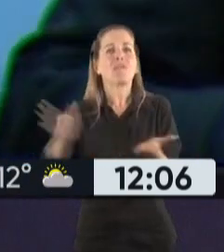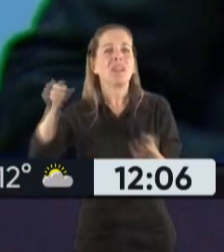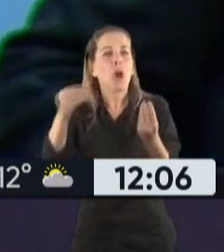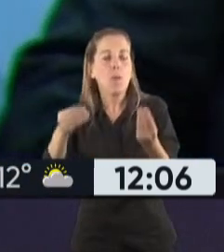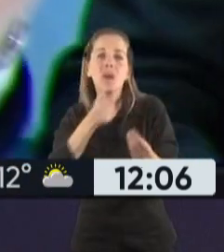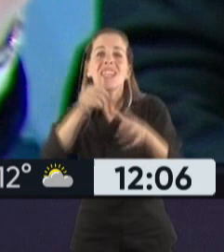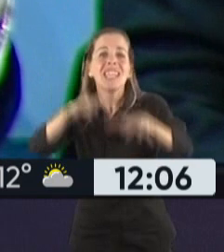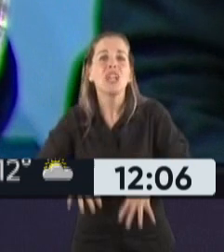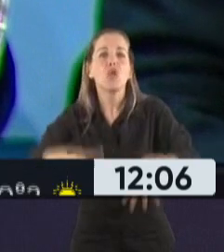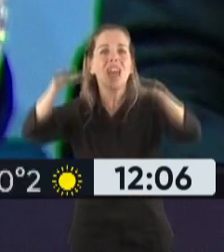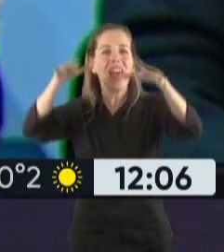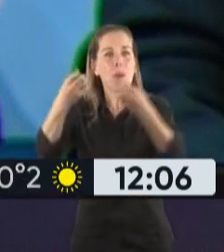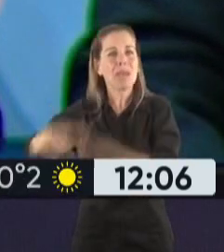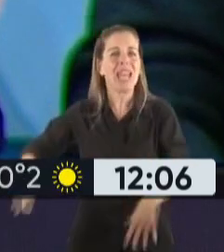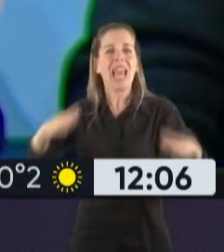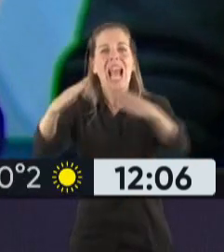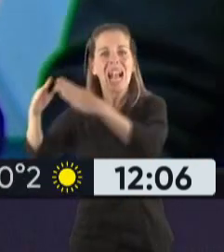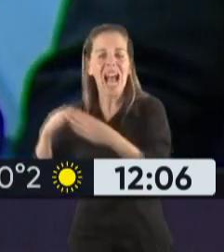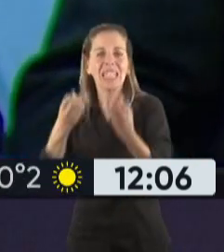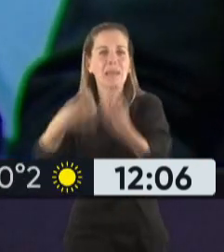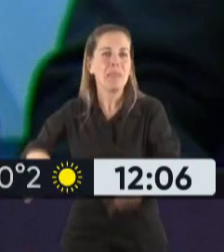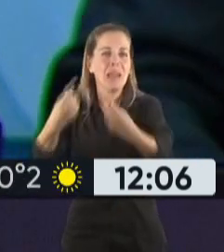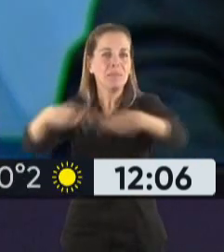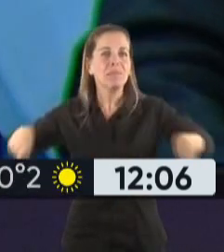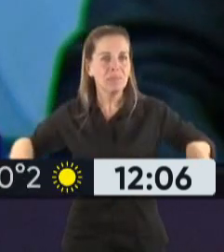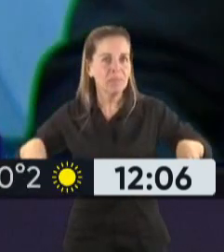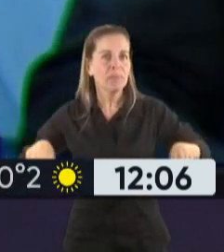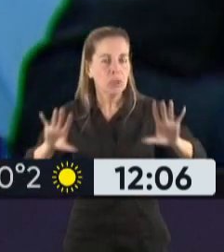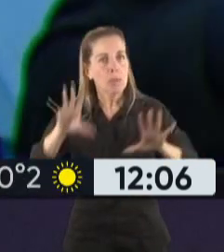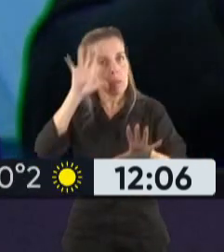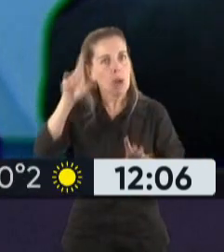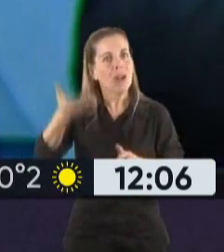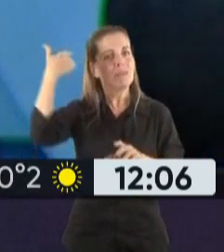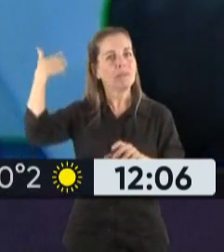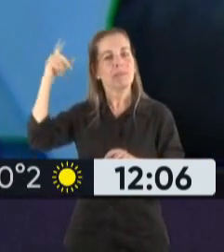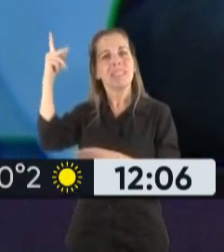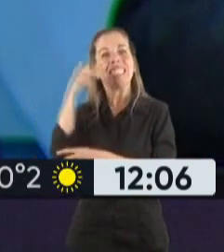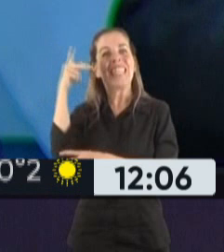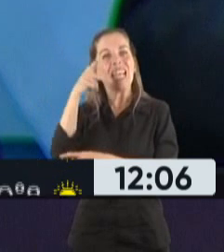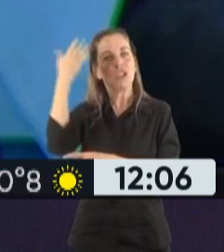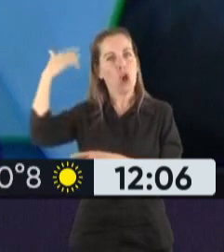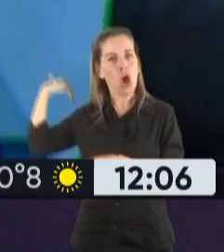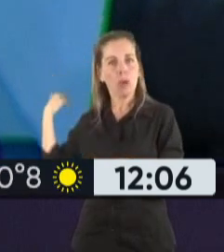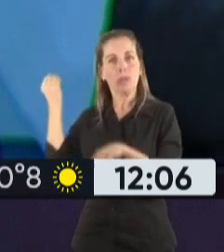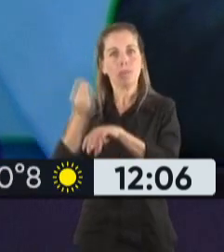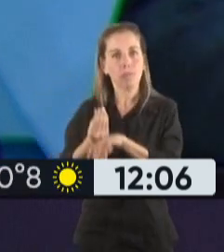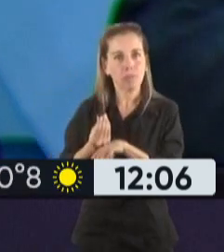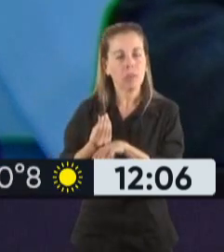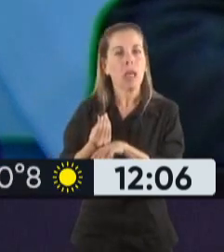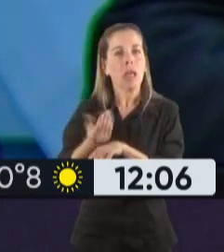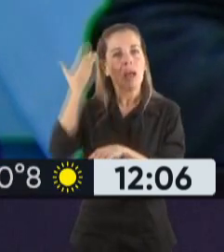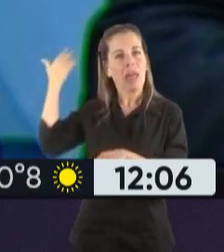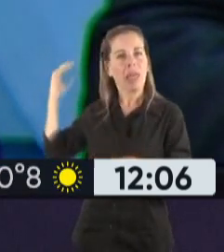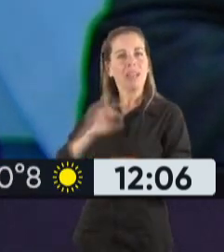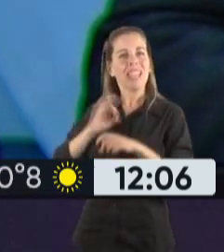de circulación durante mucho tiempo. Me acuerdo cuando Néstor apenas asumimos, hubo esa tremenda